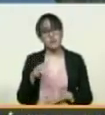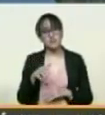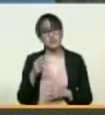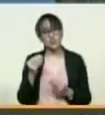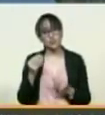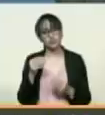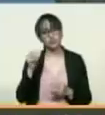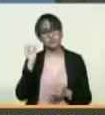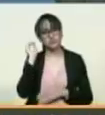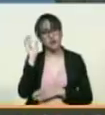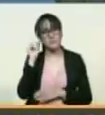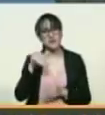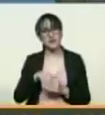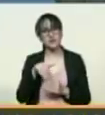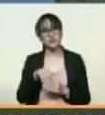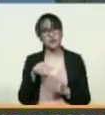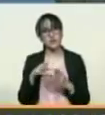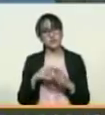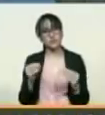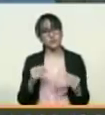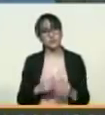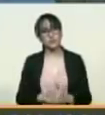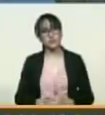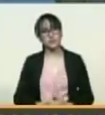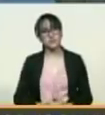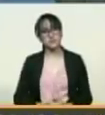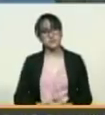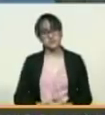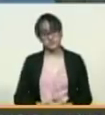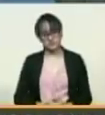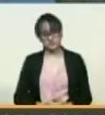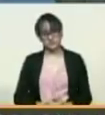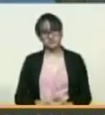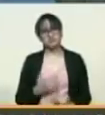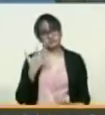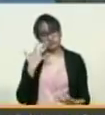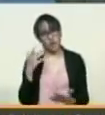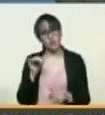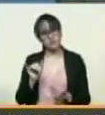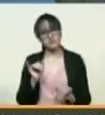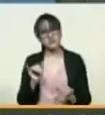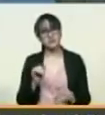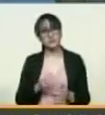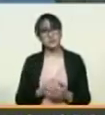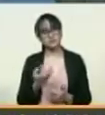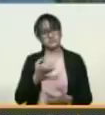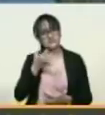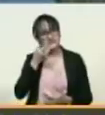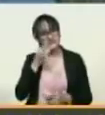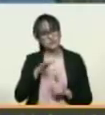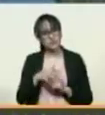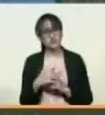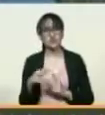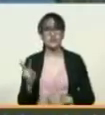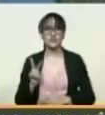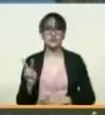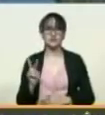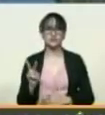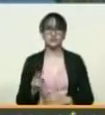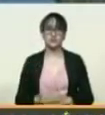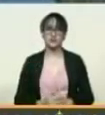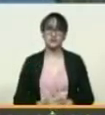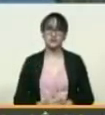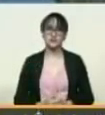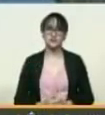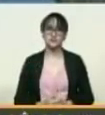electoral de todos los candidatos. Vayan y vean con sus propios ojos la realidad venezolana y